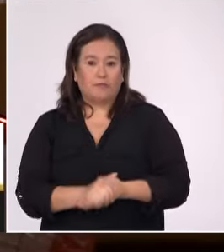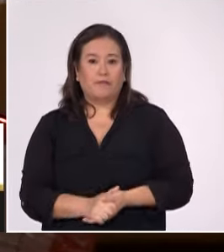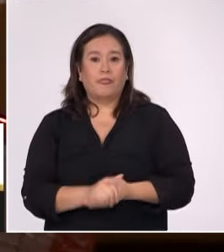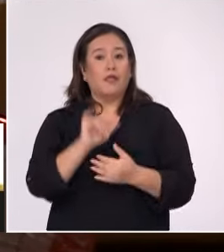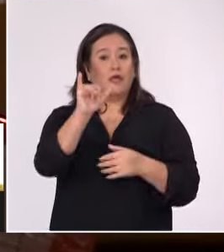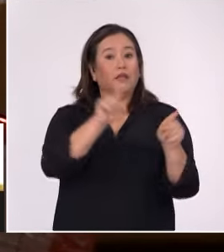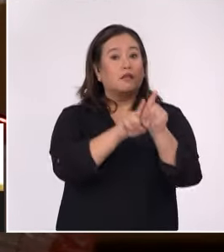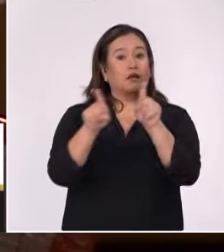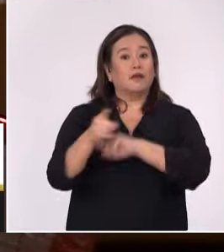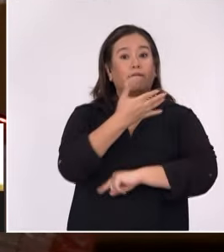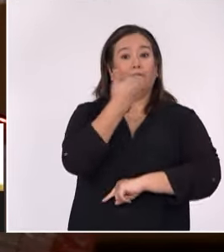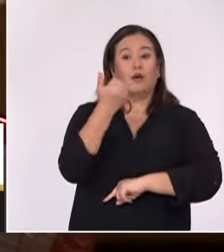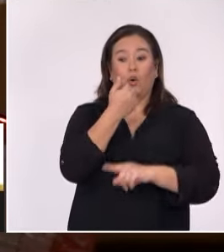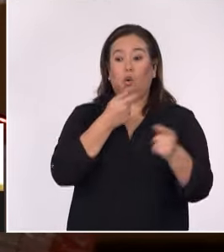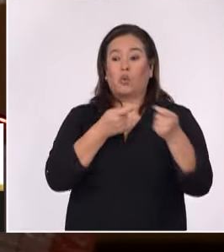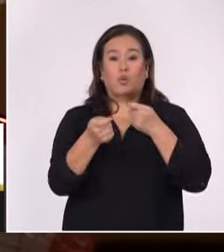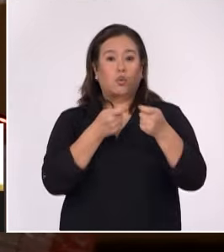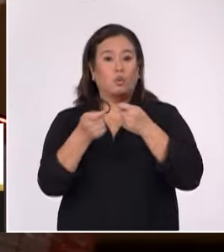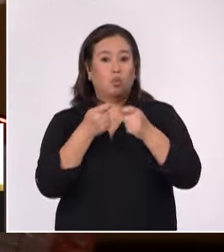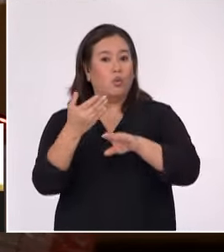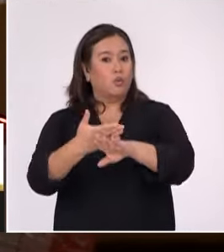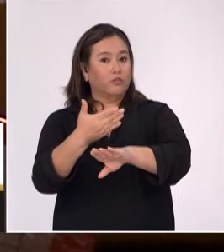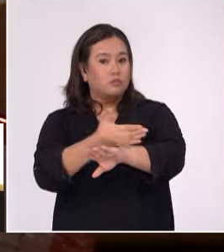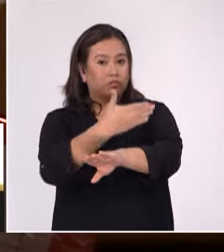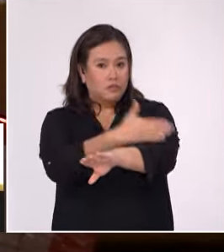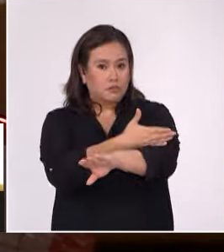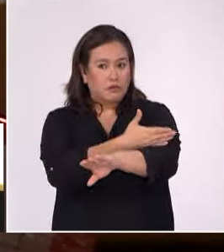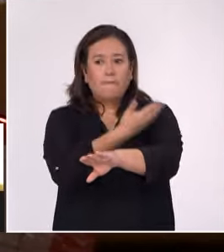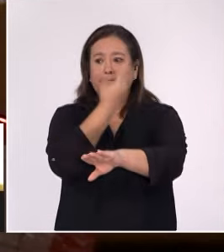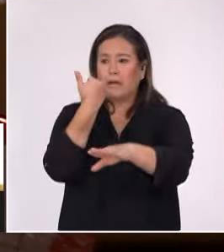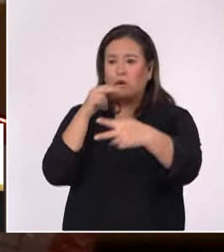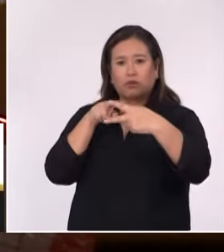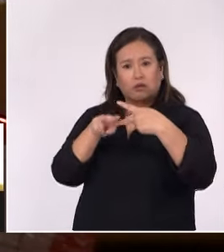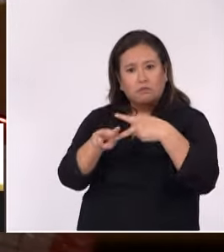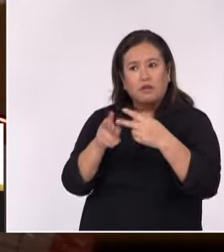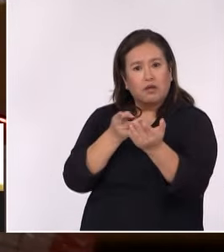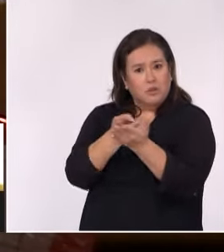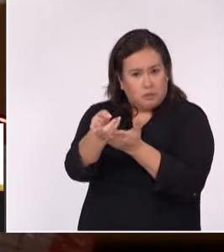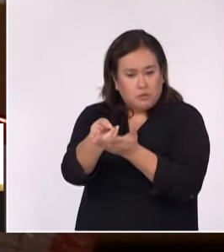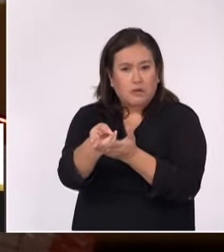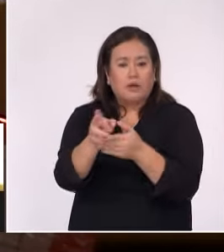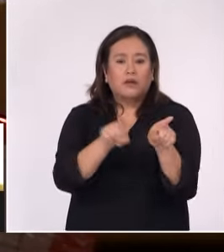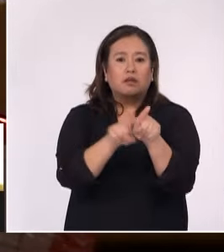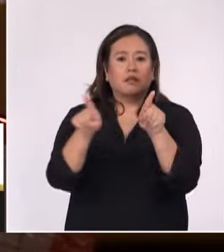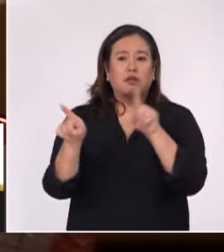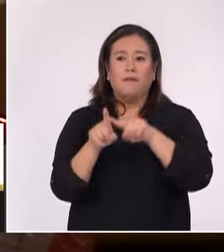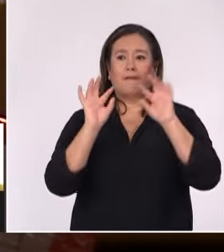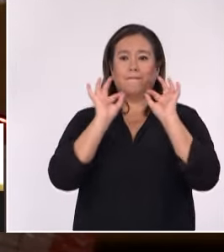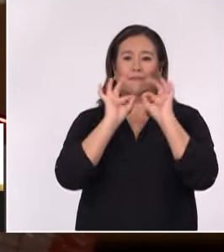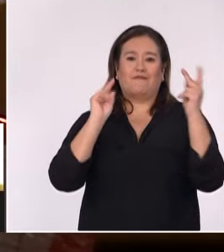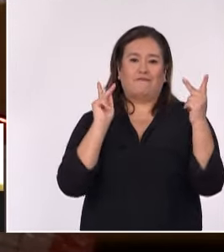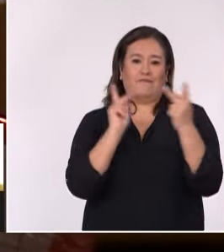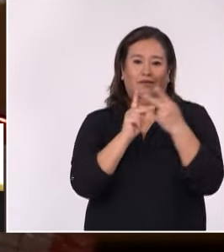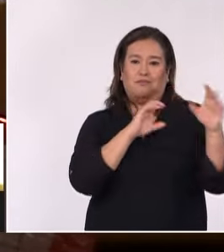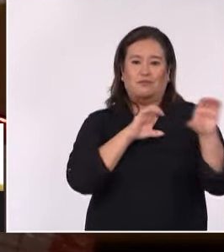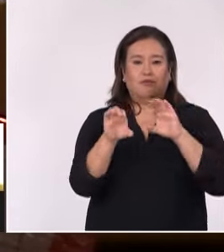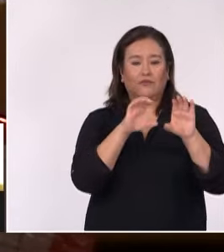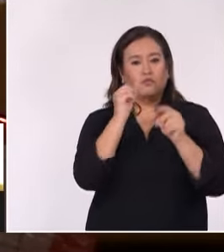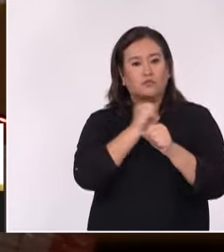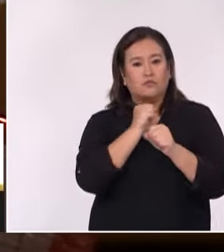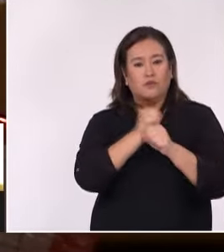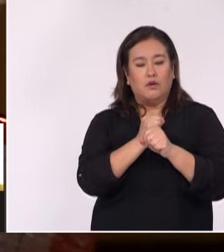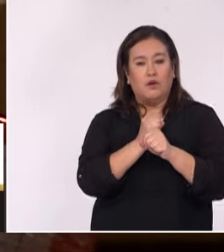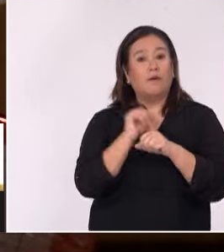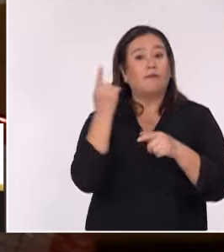mejor control de los procesos, mayor transparencia y, en general, eficacia en su cumplimiento,